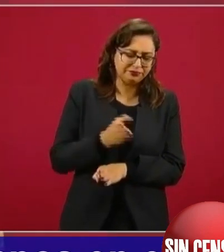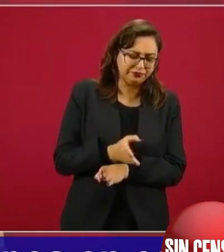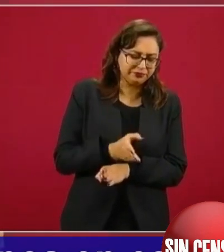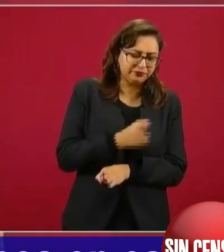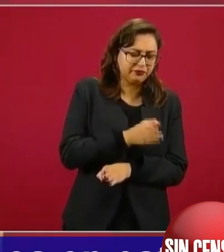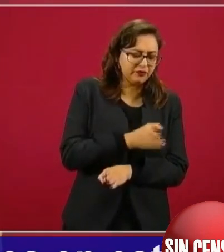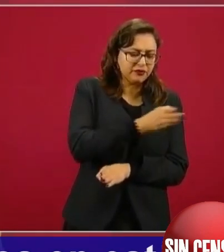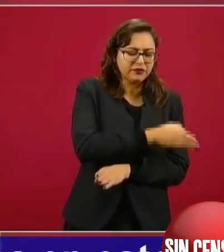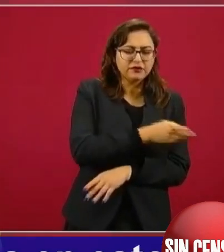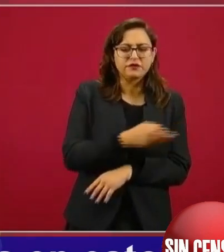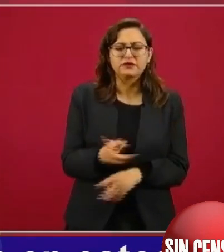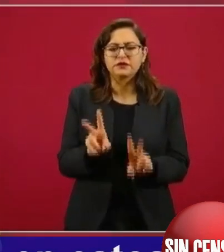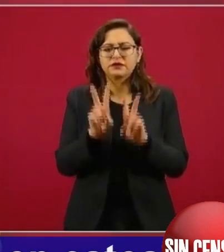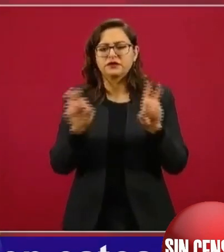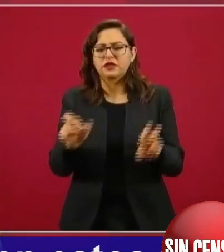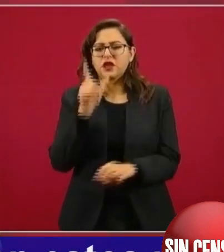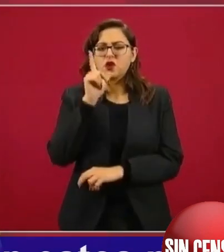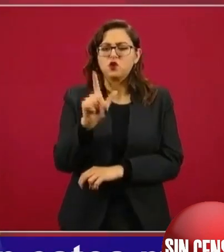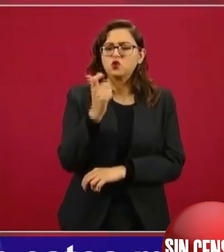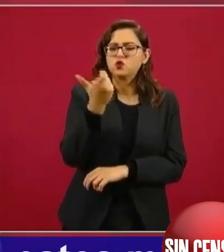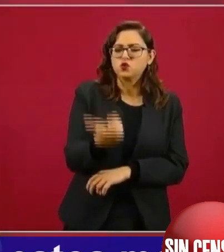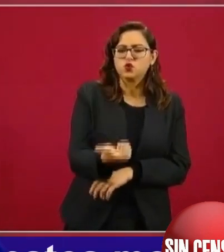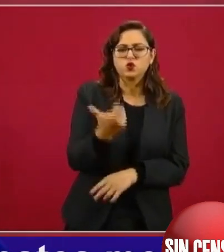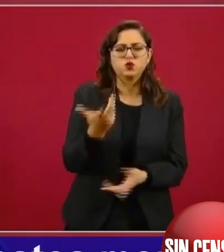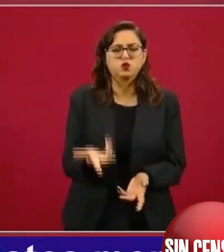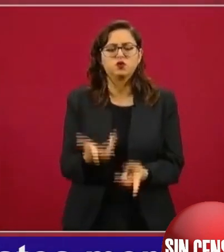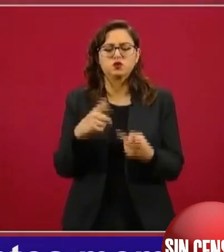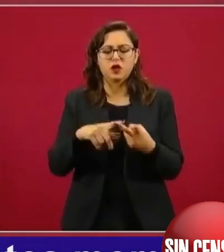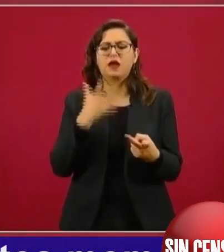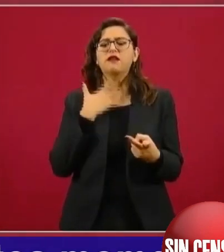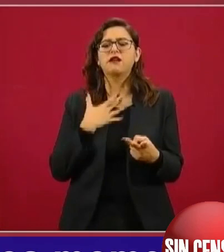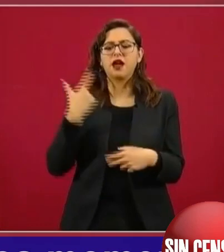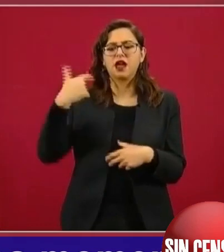de la luz, al precio de las gasolinas?